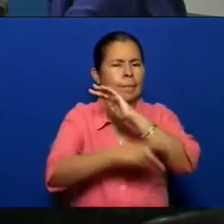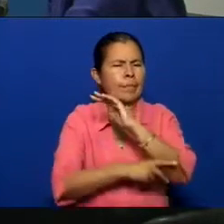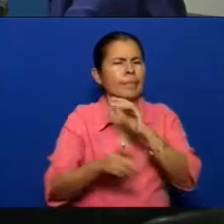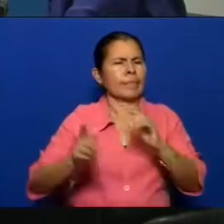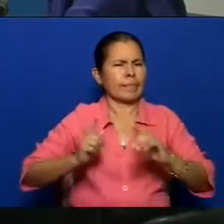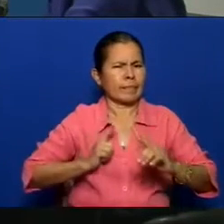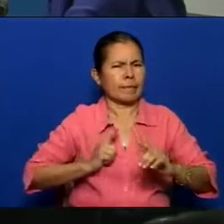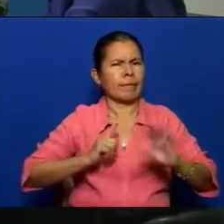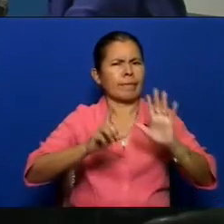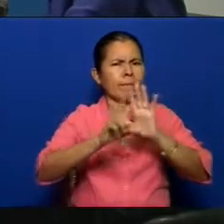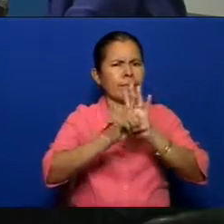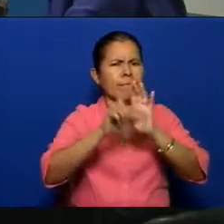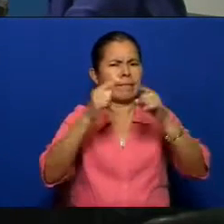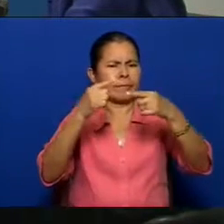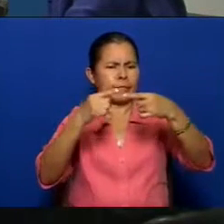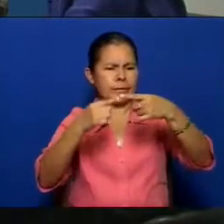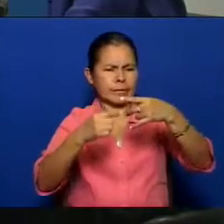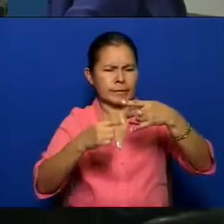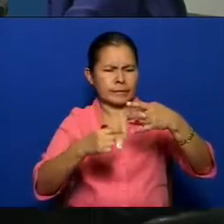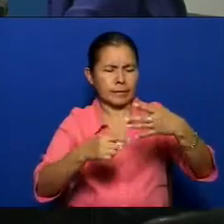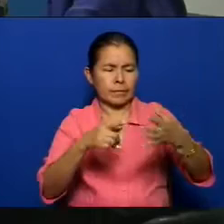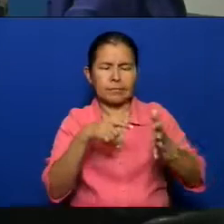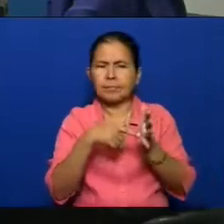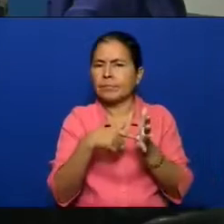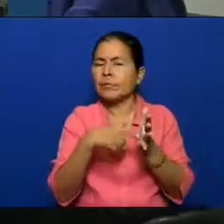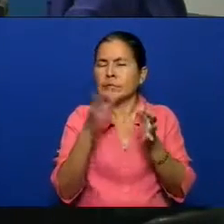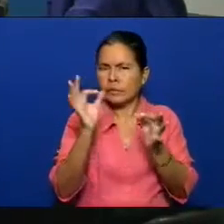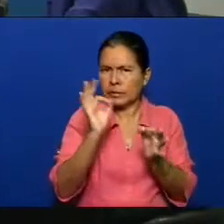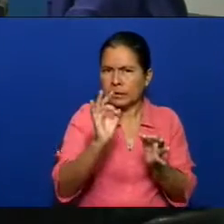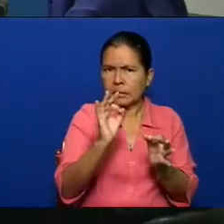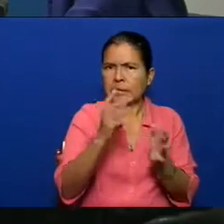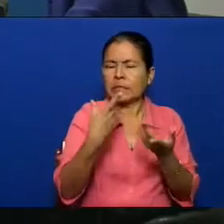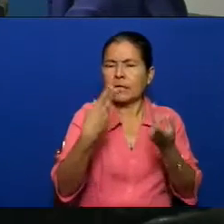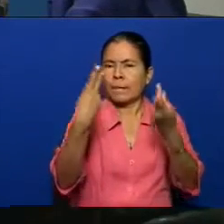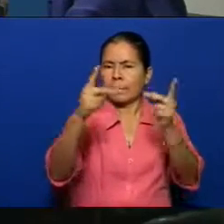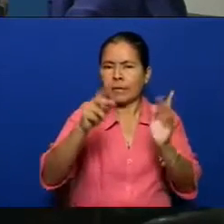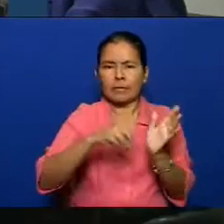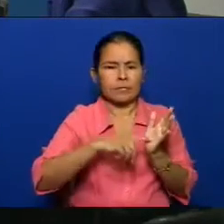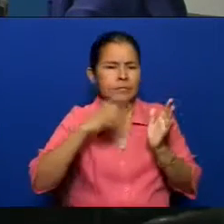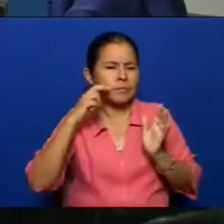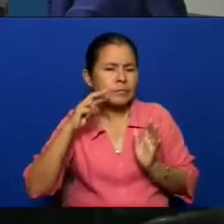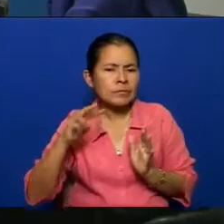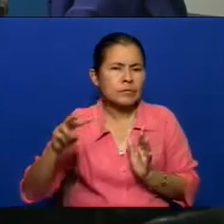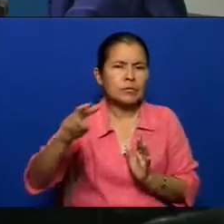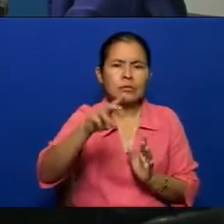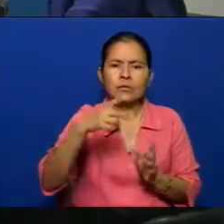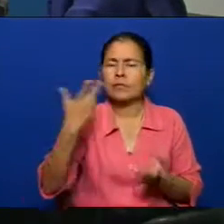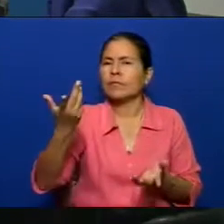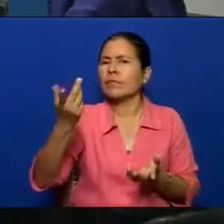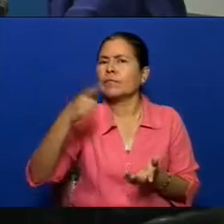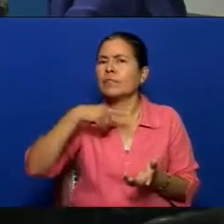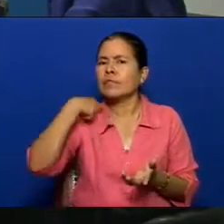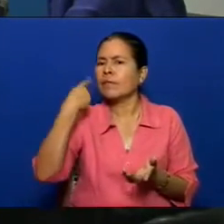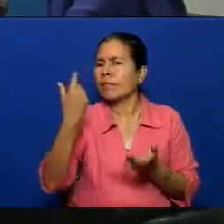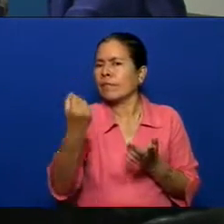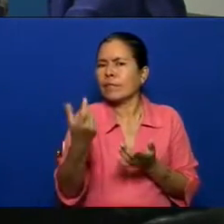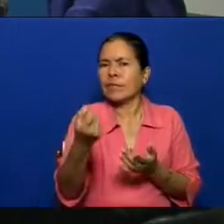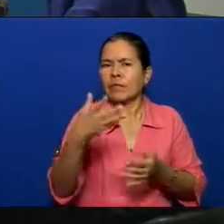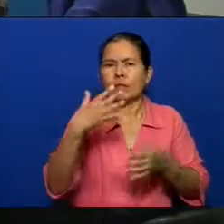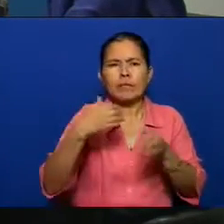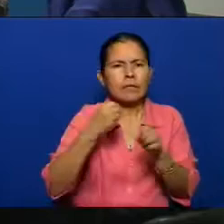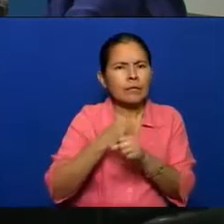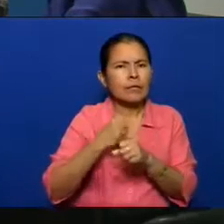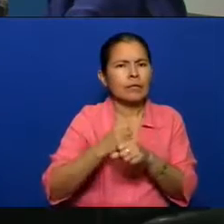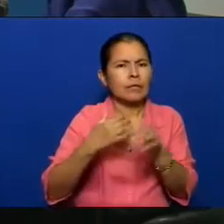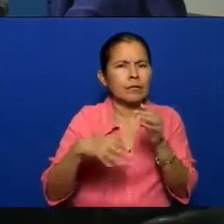toda la legislación, pero no se traduce finalmente a mayor acceso de los niños a servicios sociales básicos. Entonces, muchos países